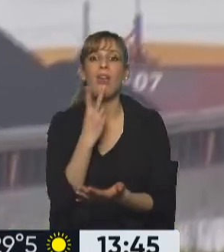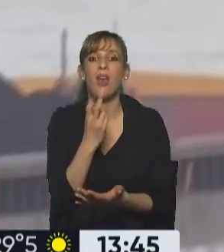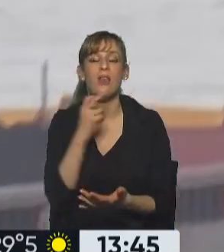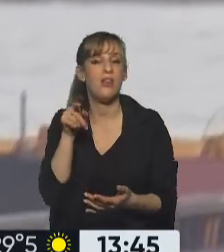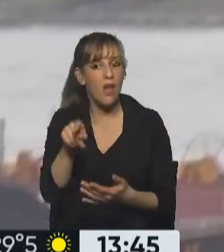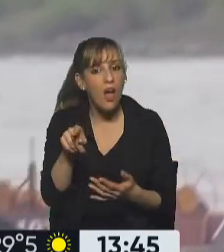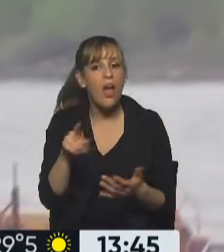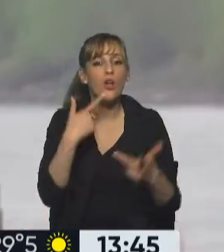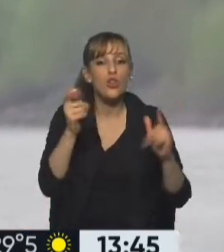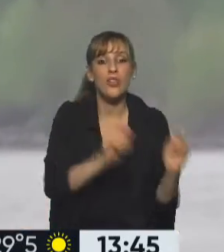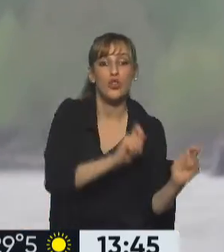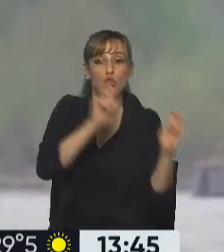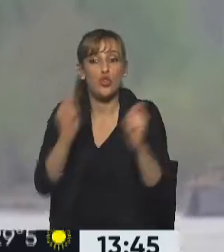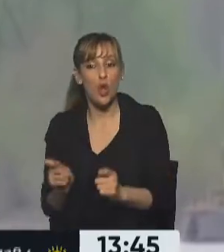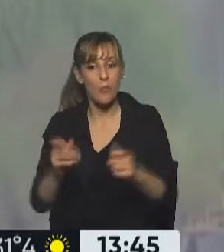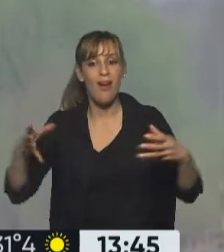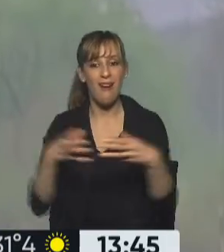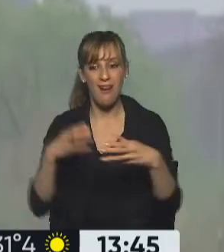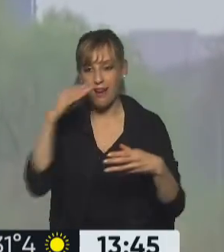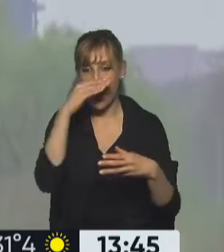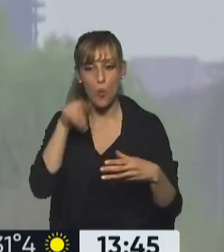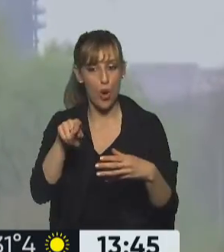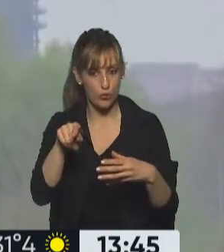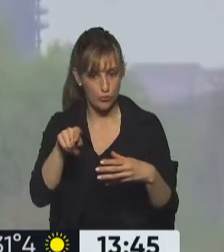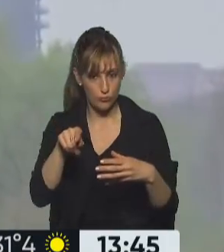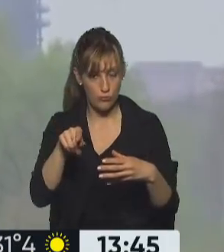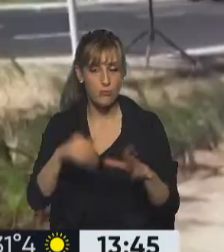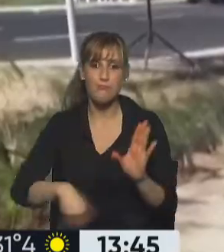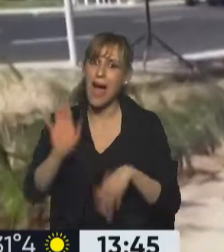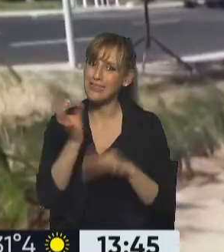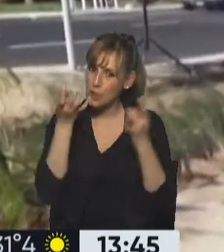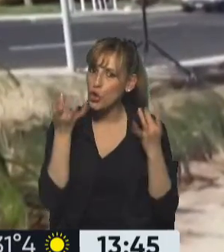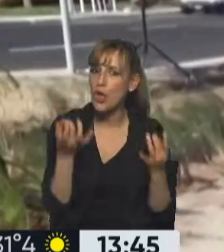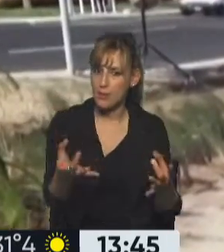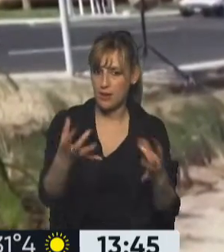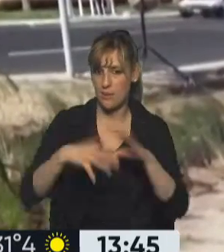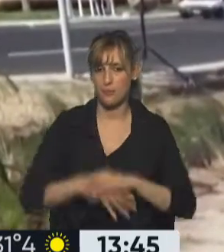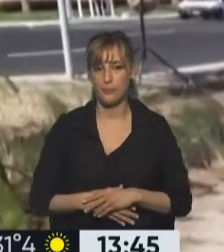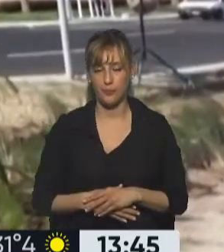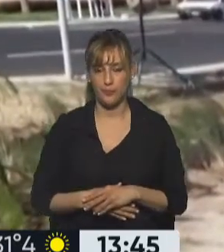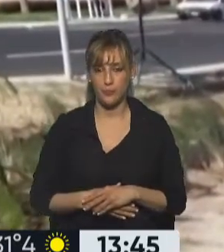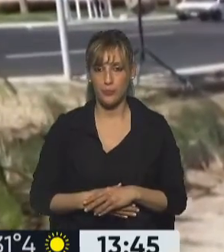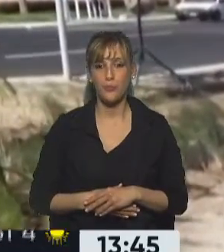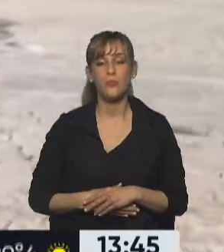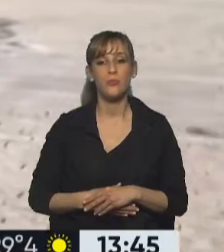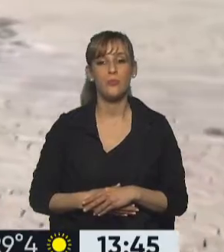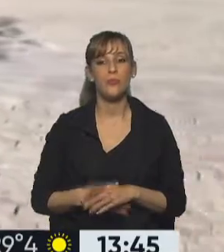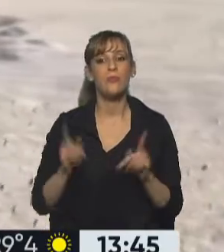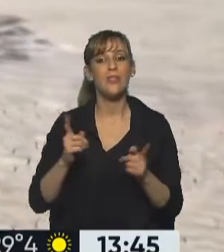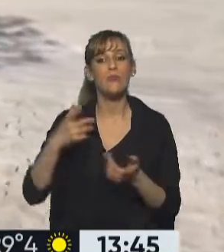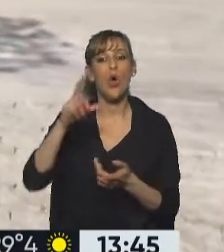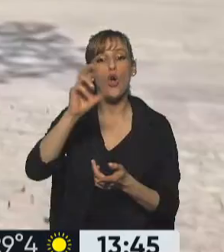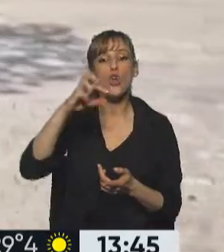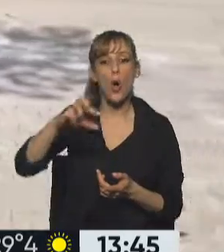como el carbón para paliar la demanda global. El colmo de las paradojas es que hasta la propia sede del COP27, el